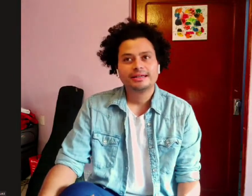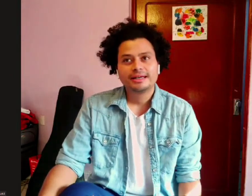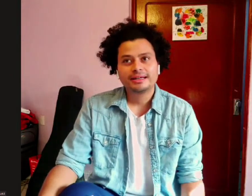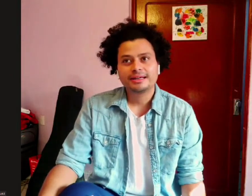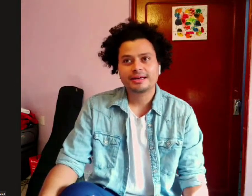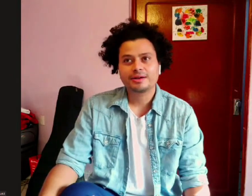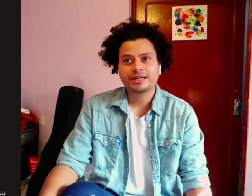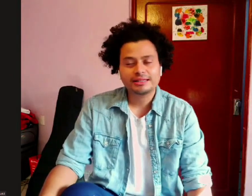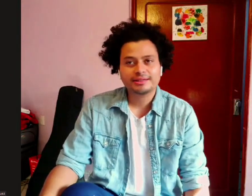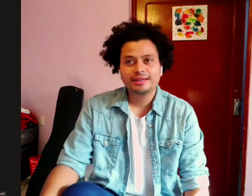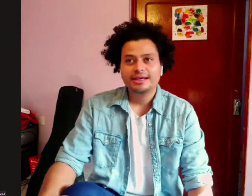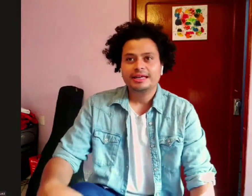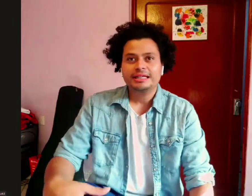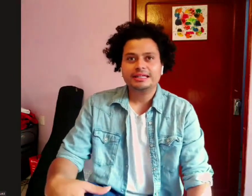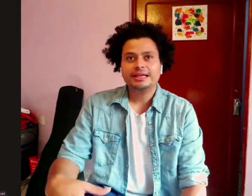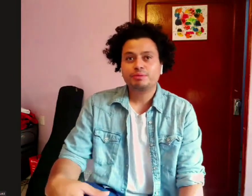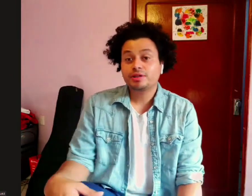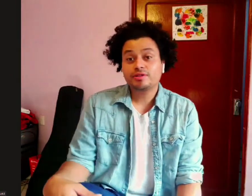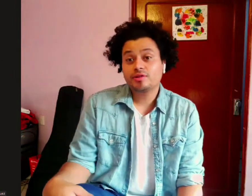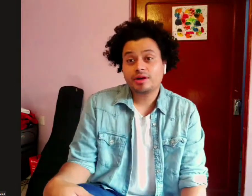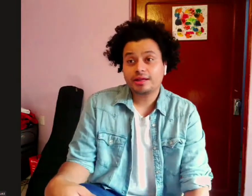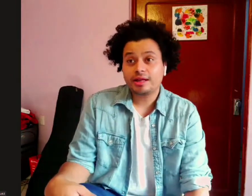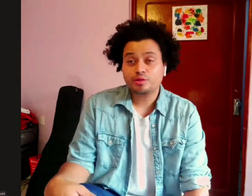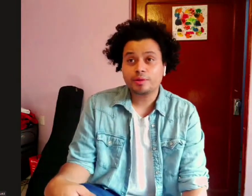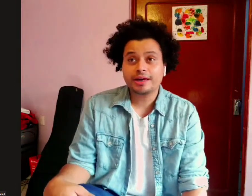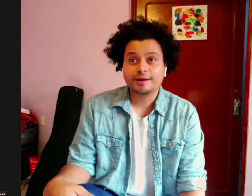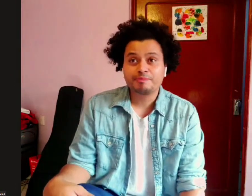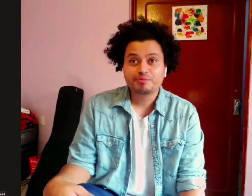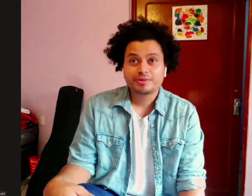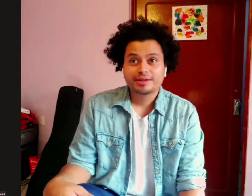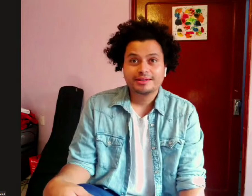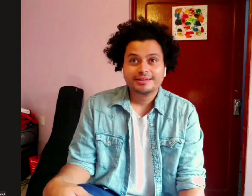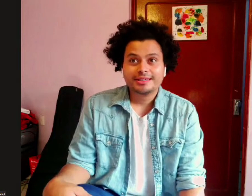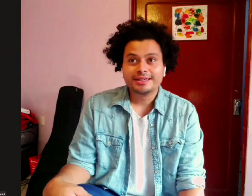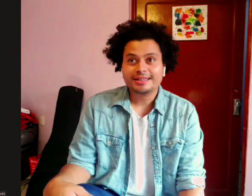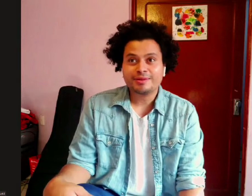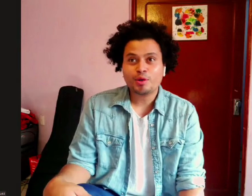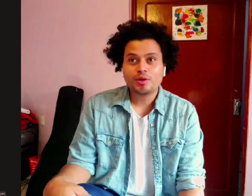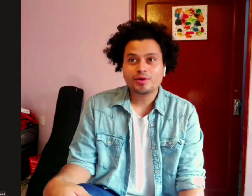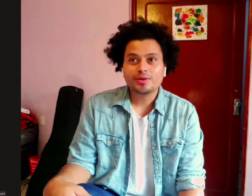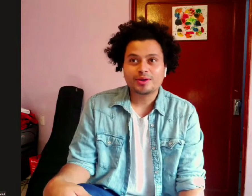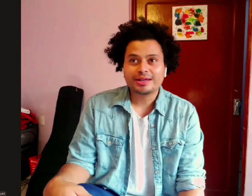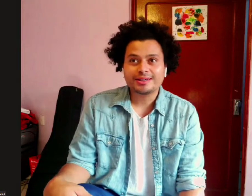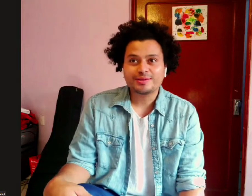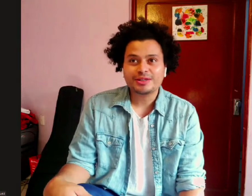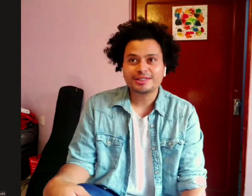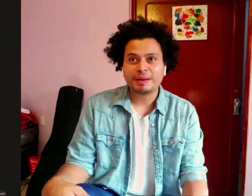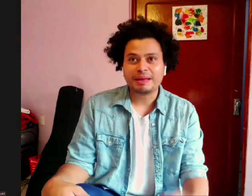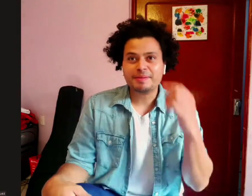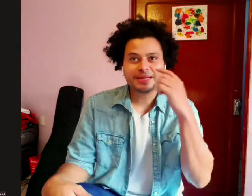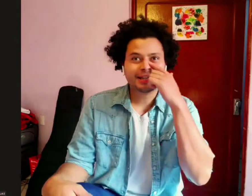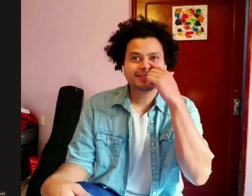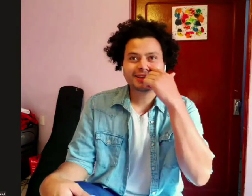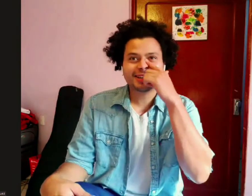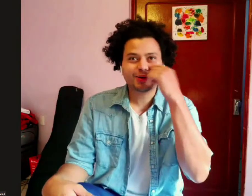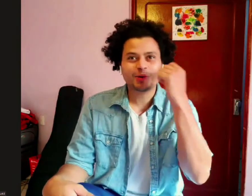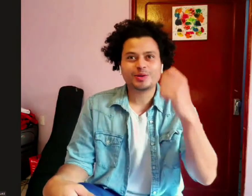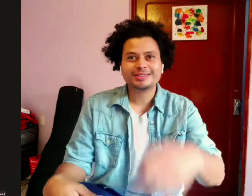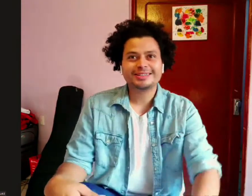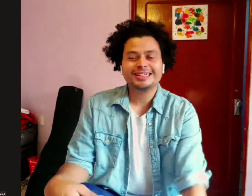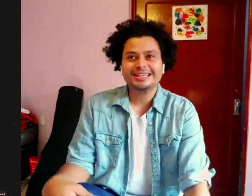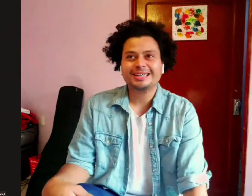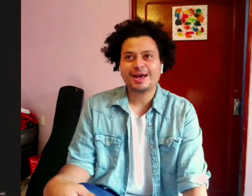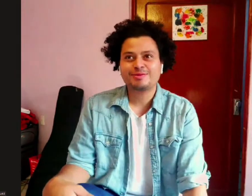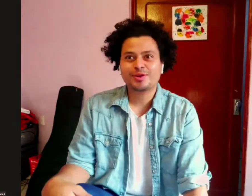carnal Edgar Oseransky, y empezando anduve dando fechas pandémicas